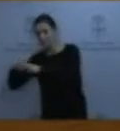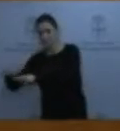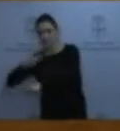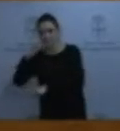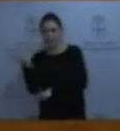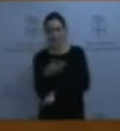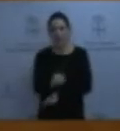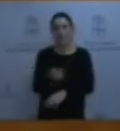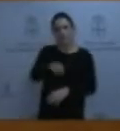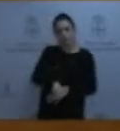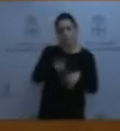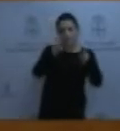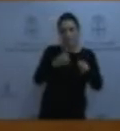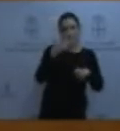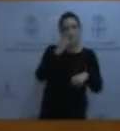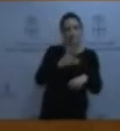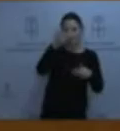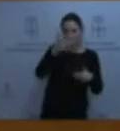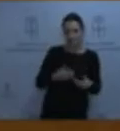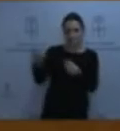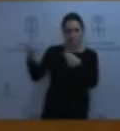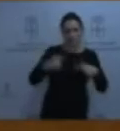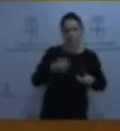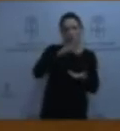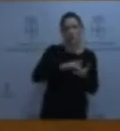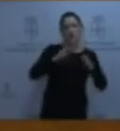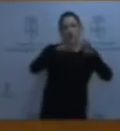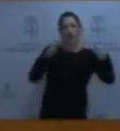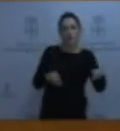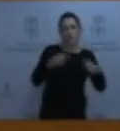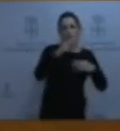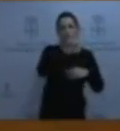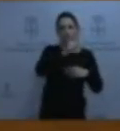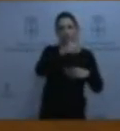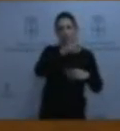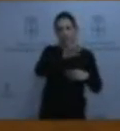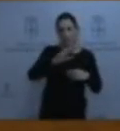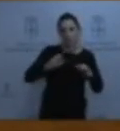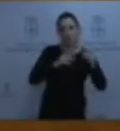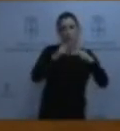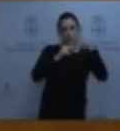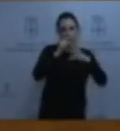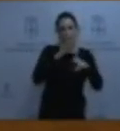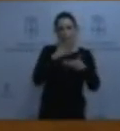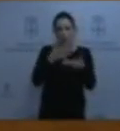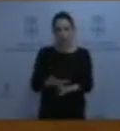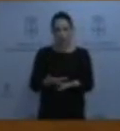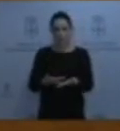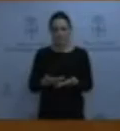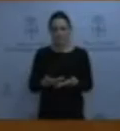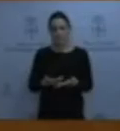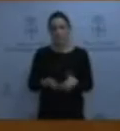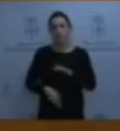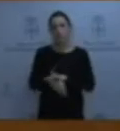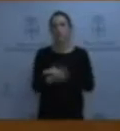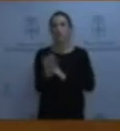traslado de cristalería, tras la construcción del embalse del Ebro, seguimos teniendo a día de hoy enterramientos